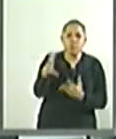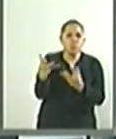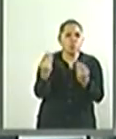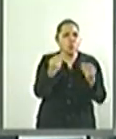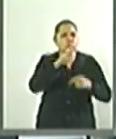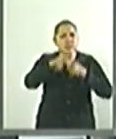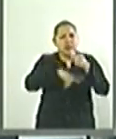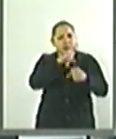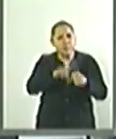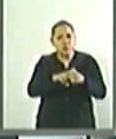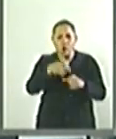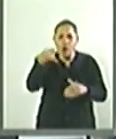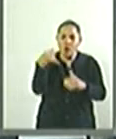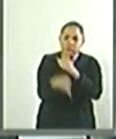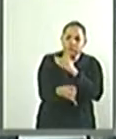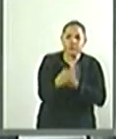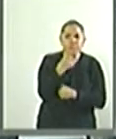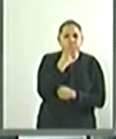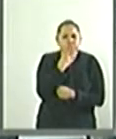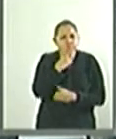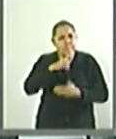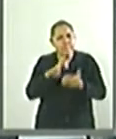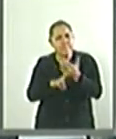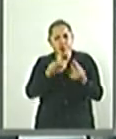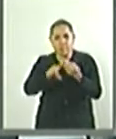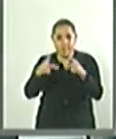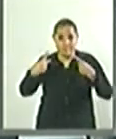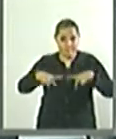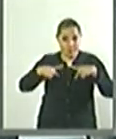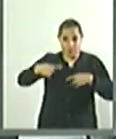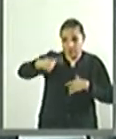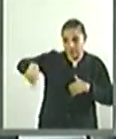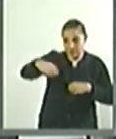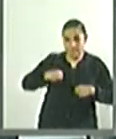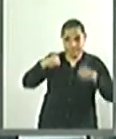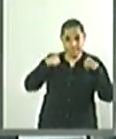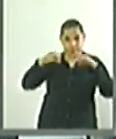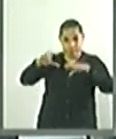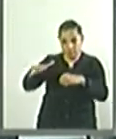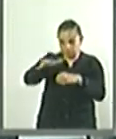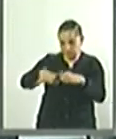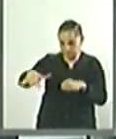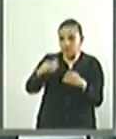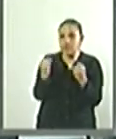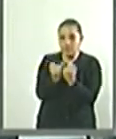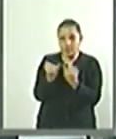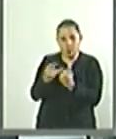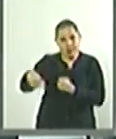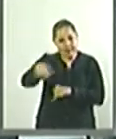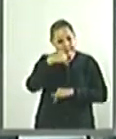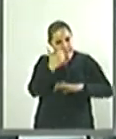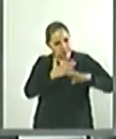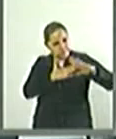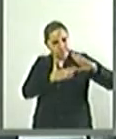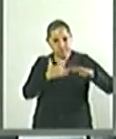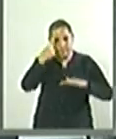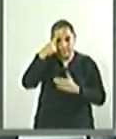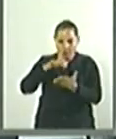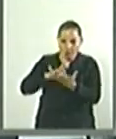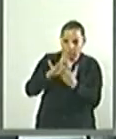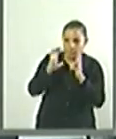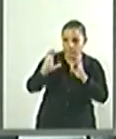en la que sus habitantes se encuentran muy comprometidos en resguardar el patrimonio natural y